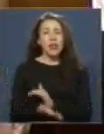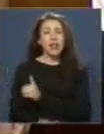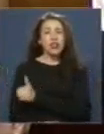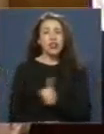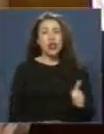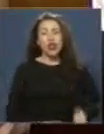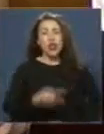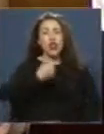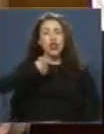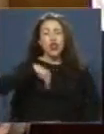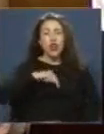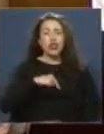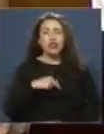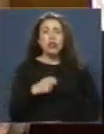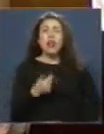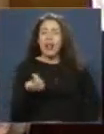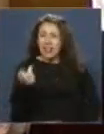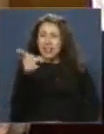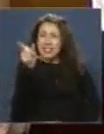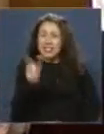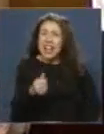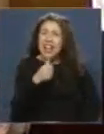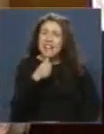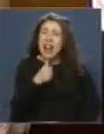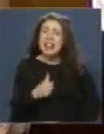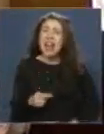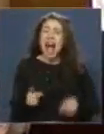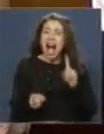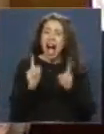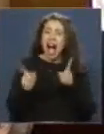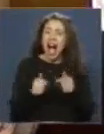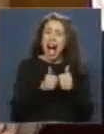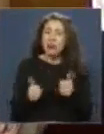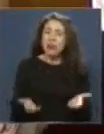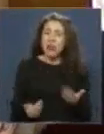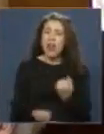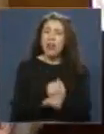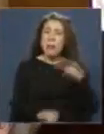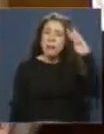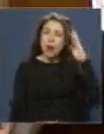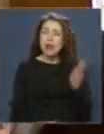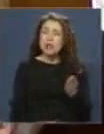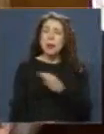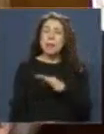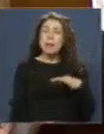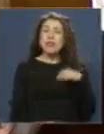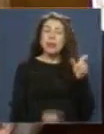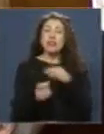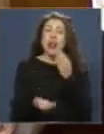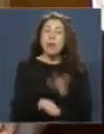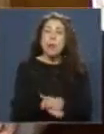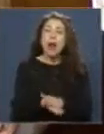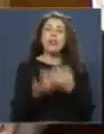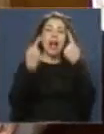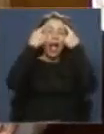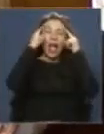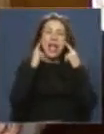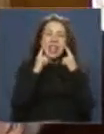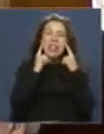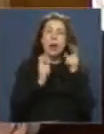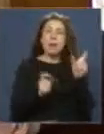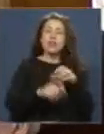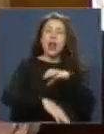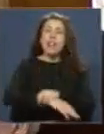nosotros? ¿Carece de autoridad sobre la policía? Ministro, los muertos, los heridos, los